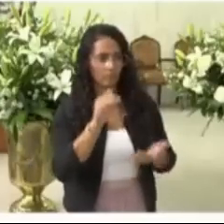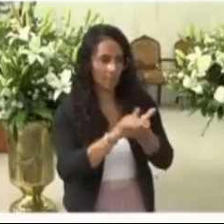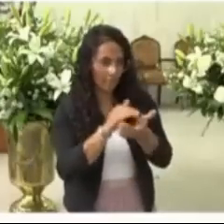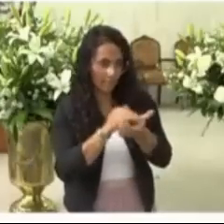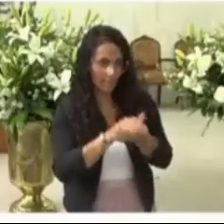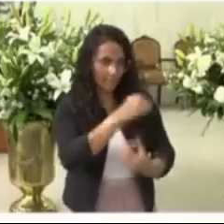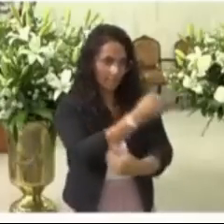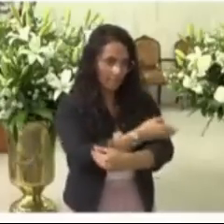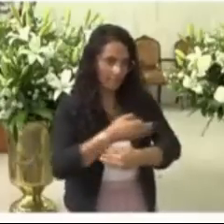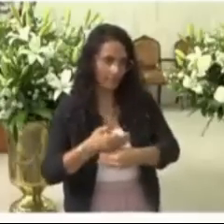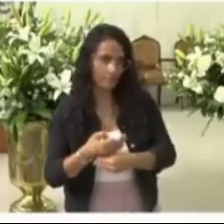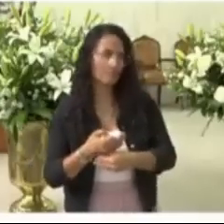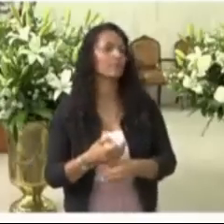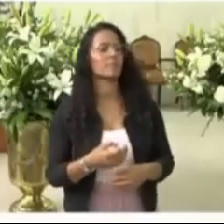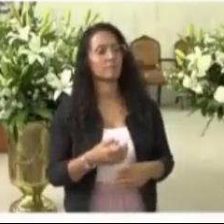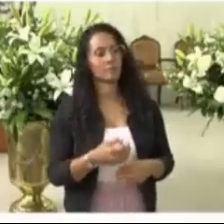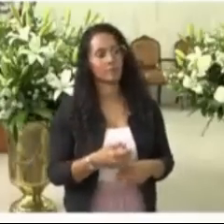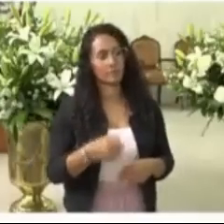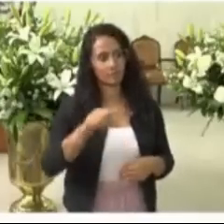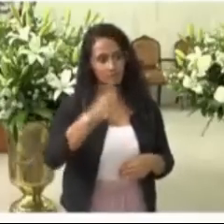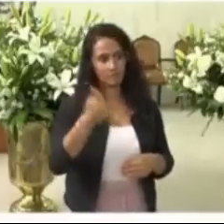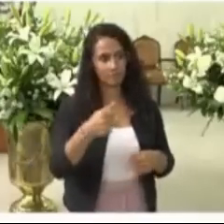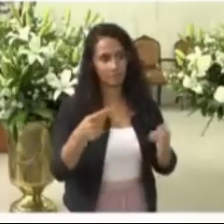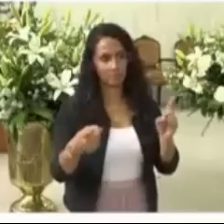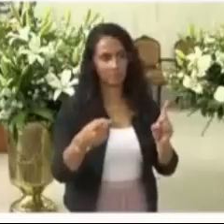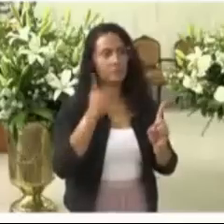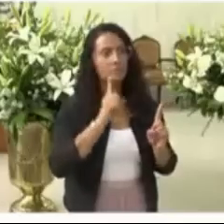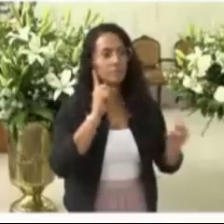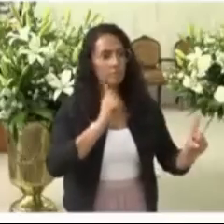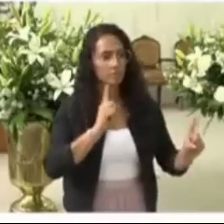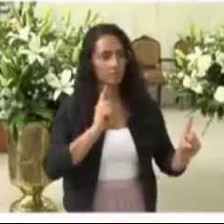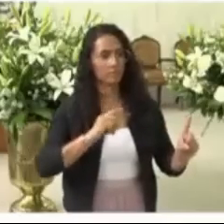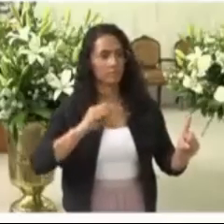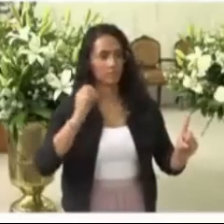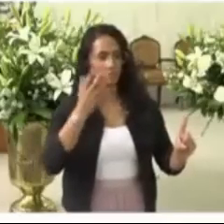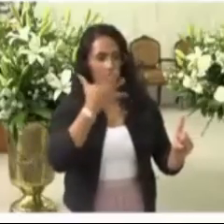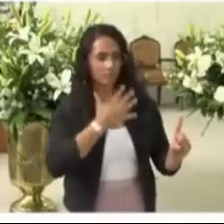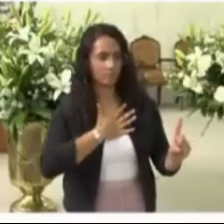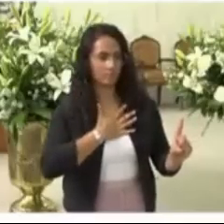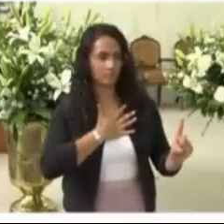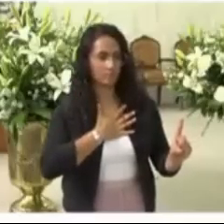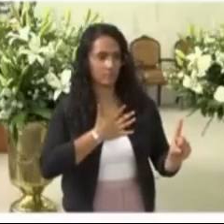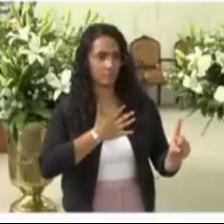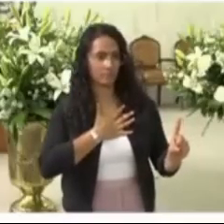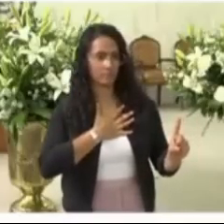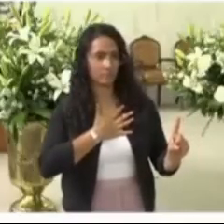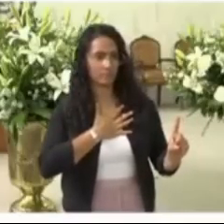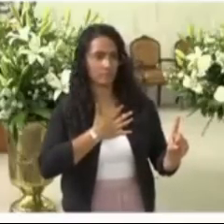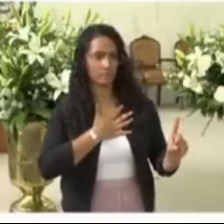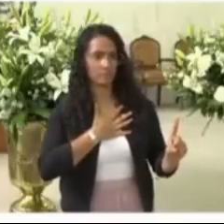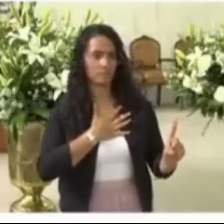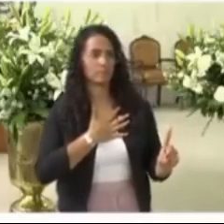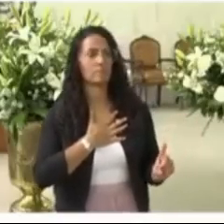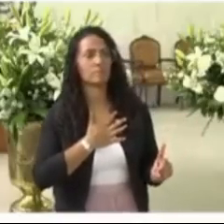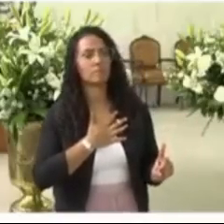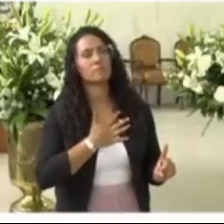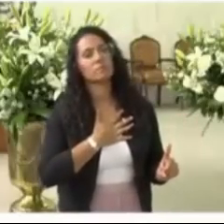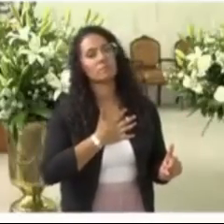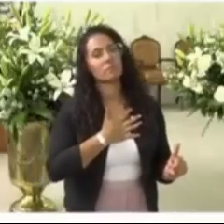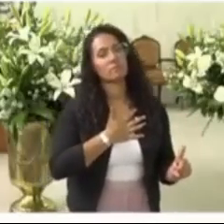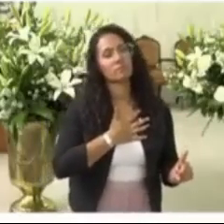violada, y en la violación quedó embarazada. ¿Qué hago,